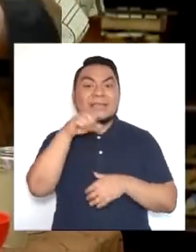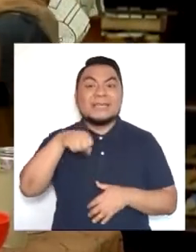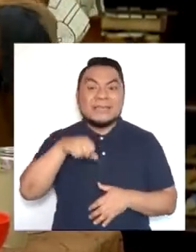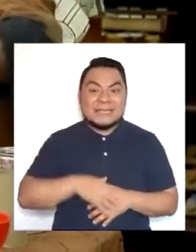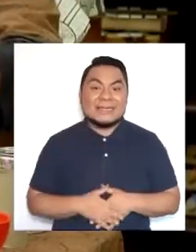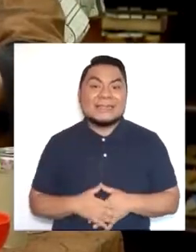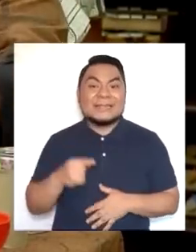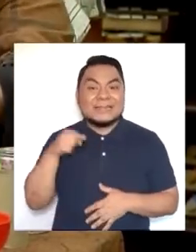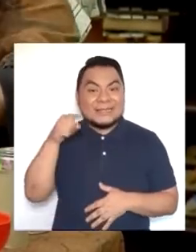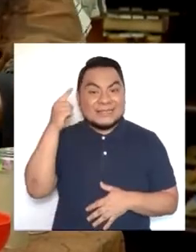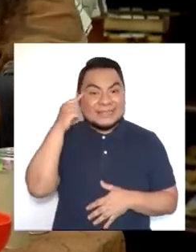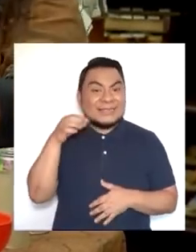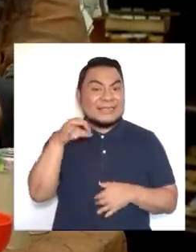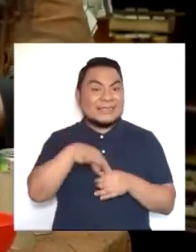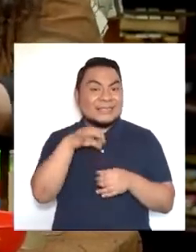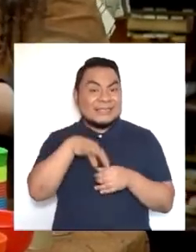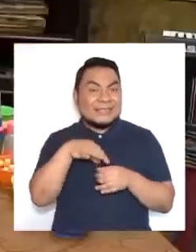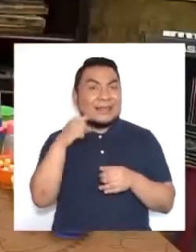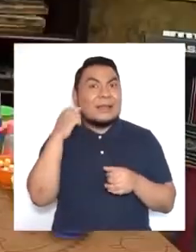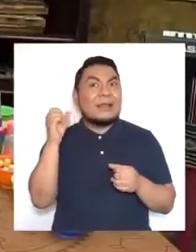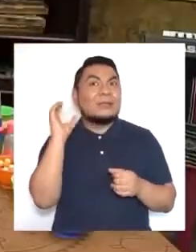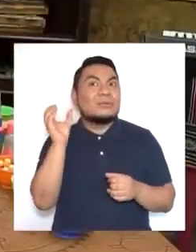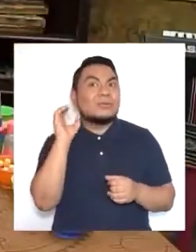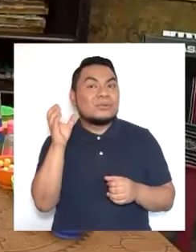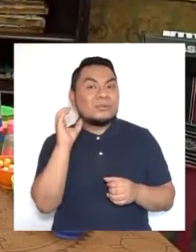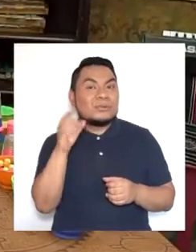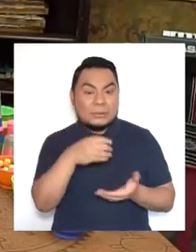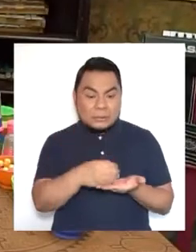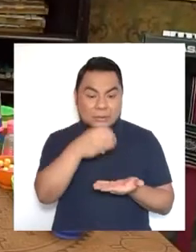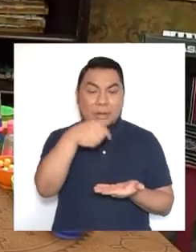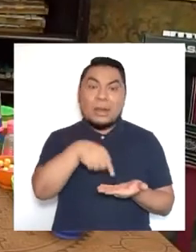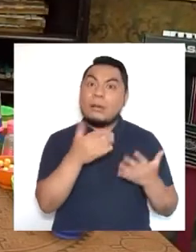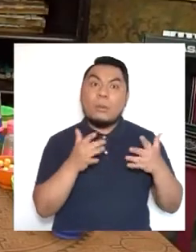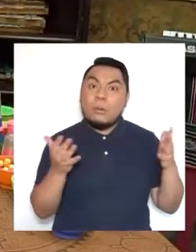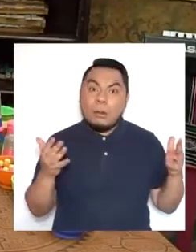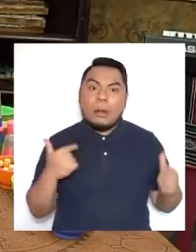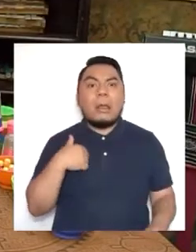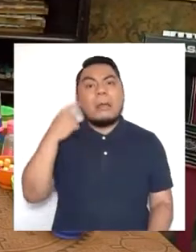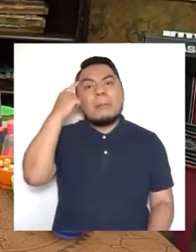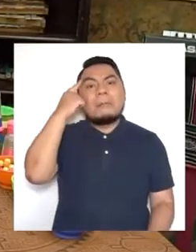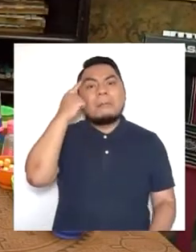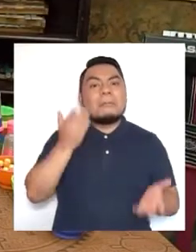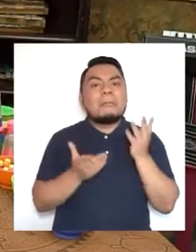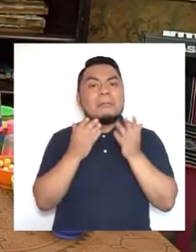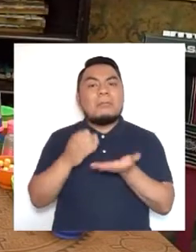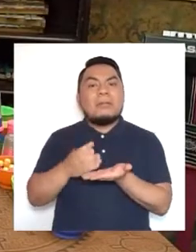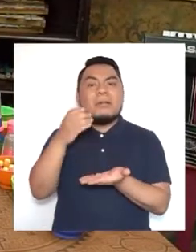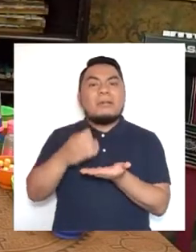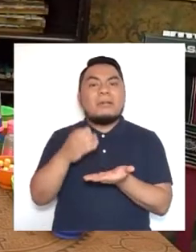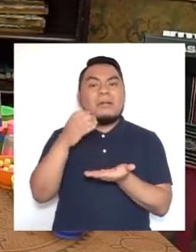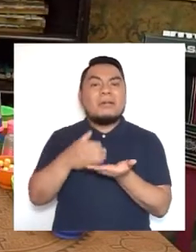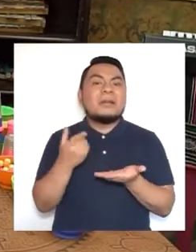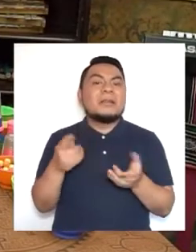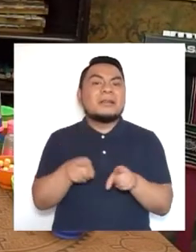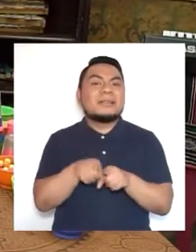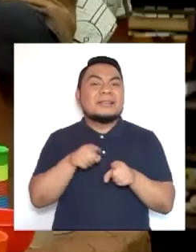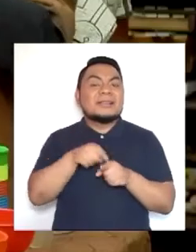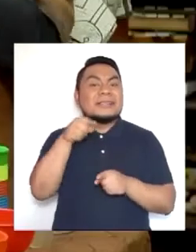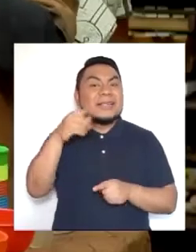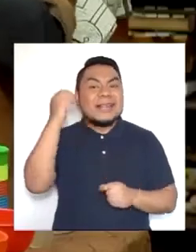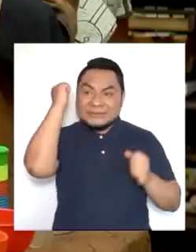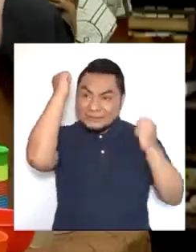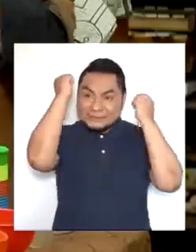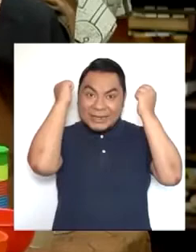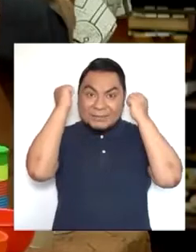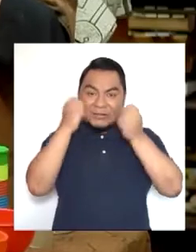acá tengo una grande, una chiquita. Si no tengo esas botellas, a lo mejor tengo una botella, un envase de champú,